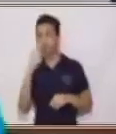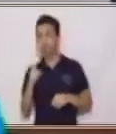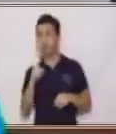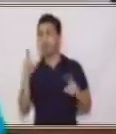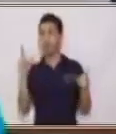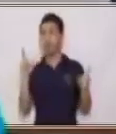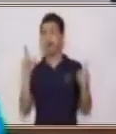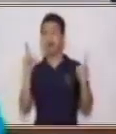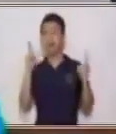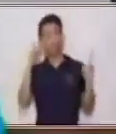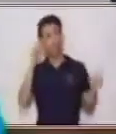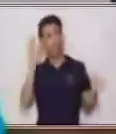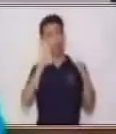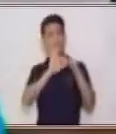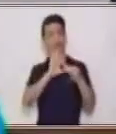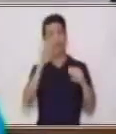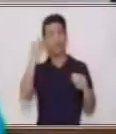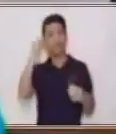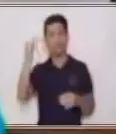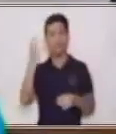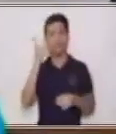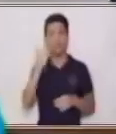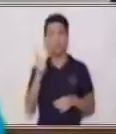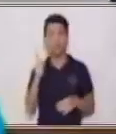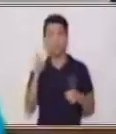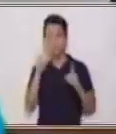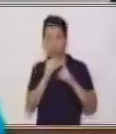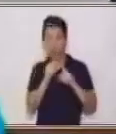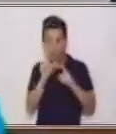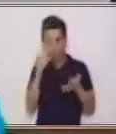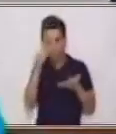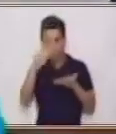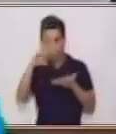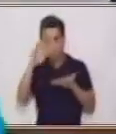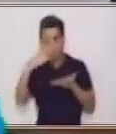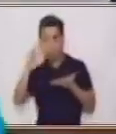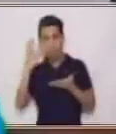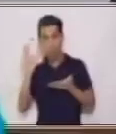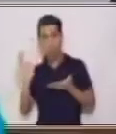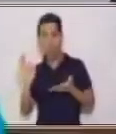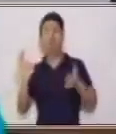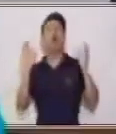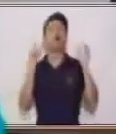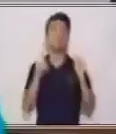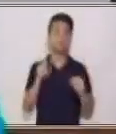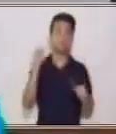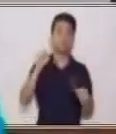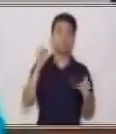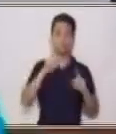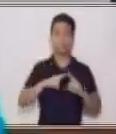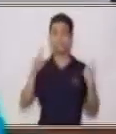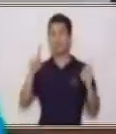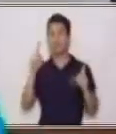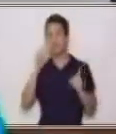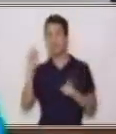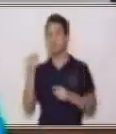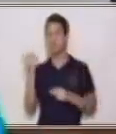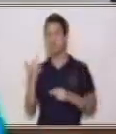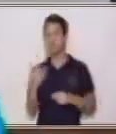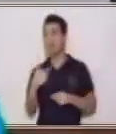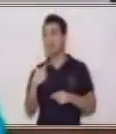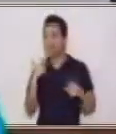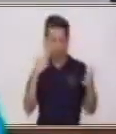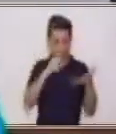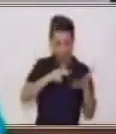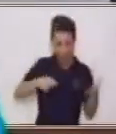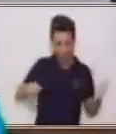esos enlaces, esas palabras claves, créeme que es diferente porque ya no es la que de ir corriendo,